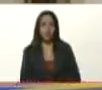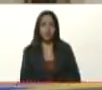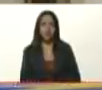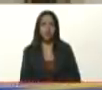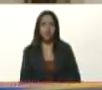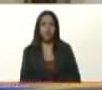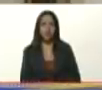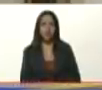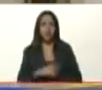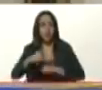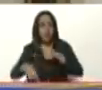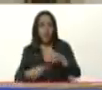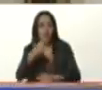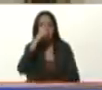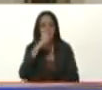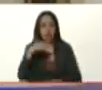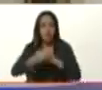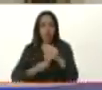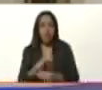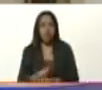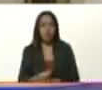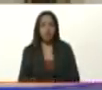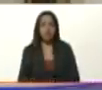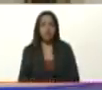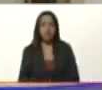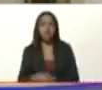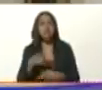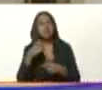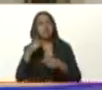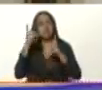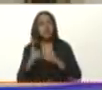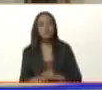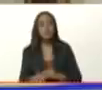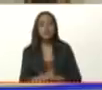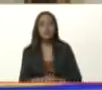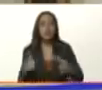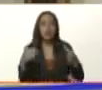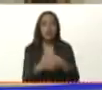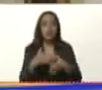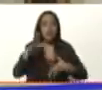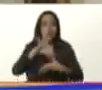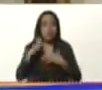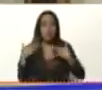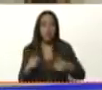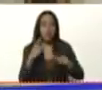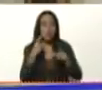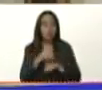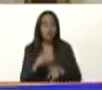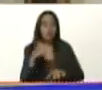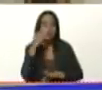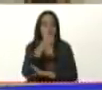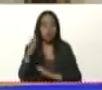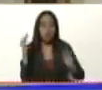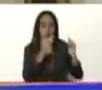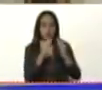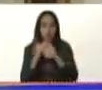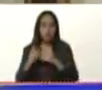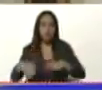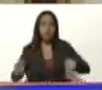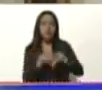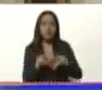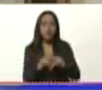que anualmente se hace de acuerdo a la Organización Panamericana de la Salud, sí va, pero casa por casa.